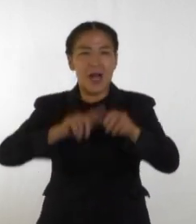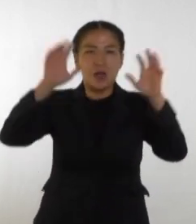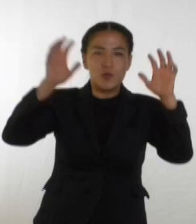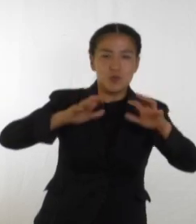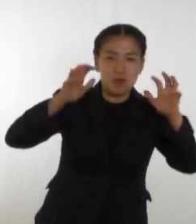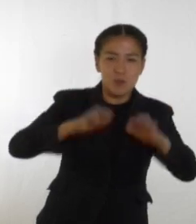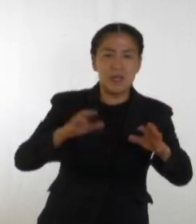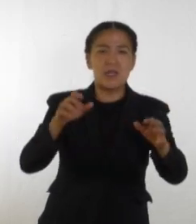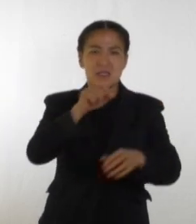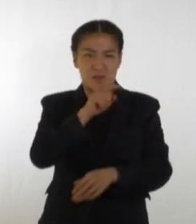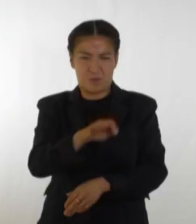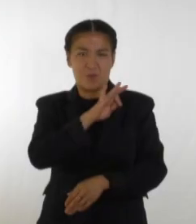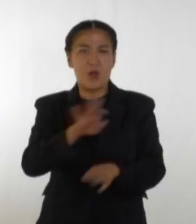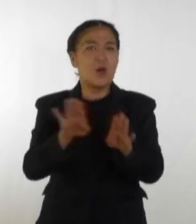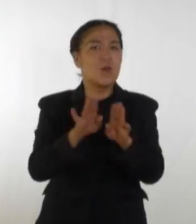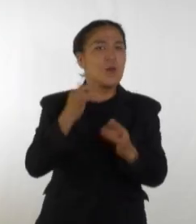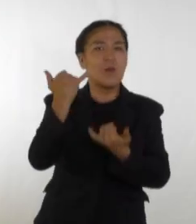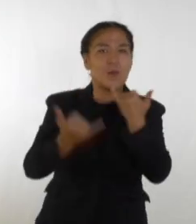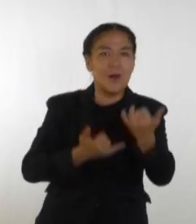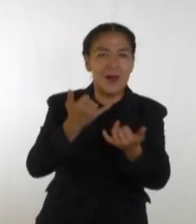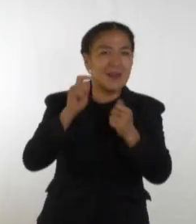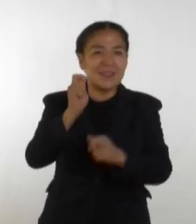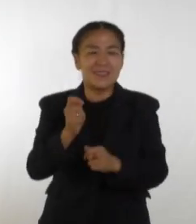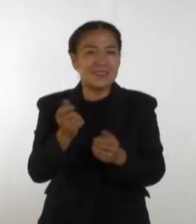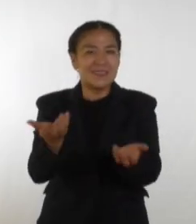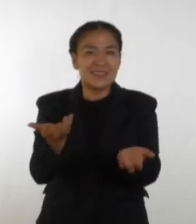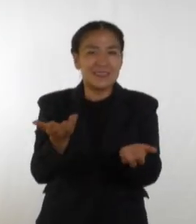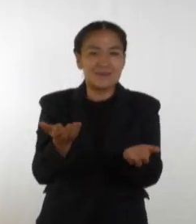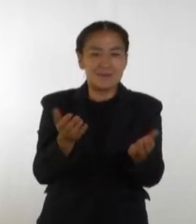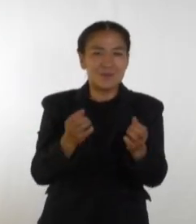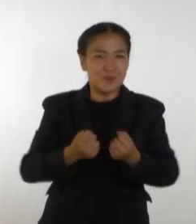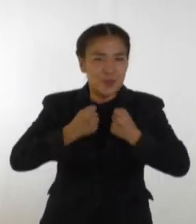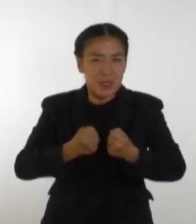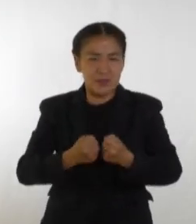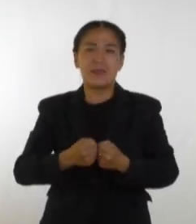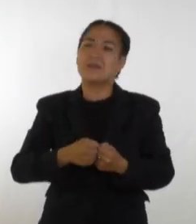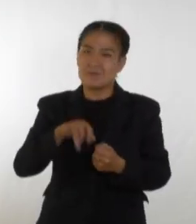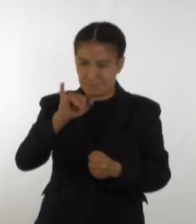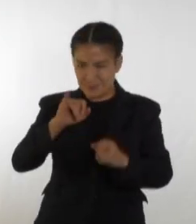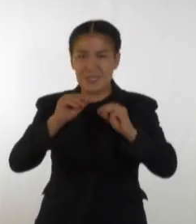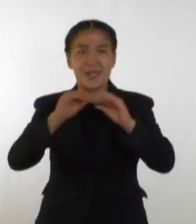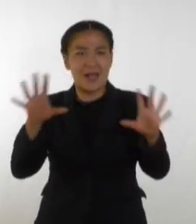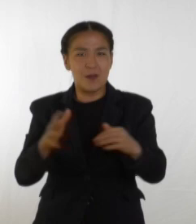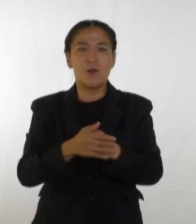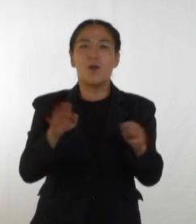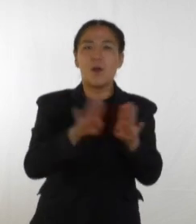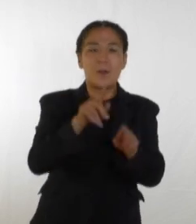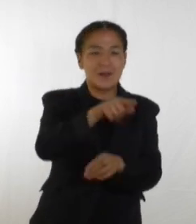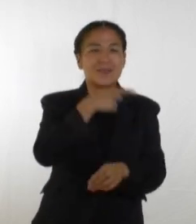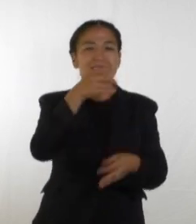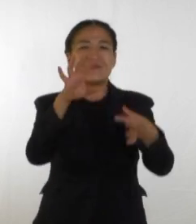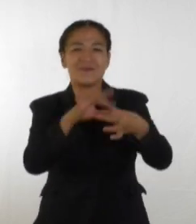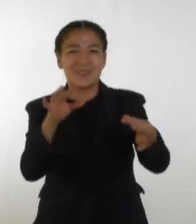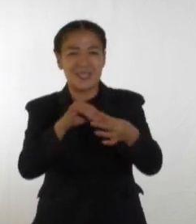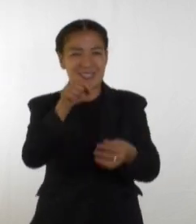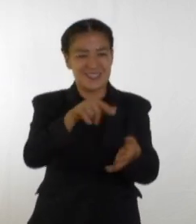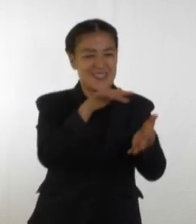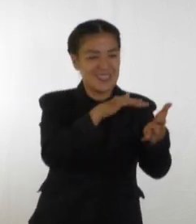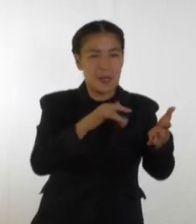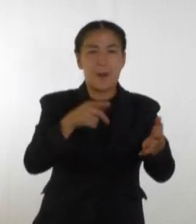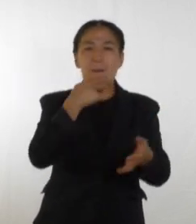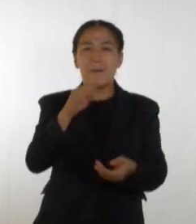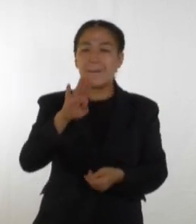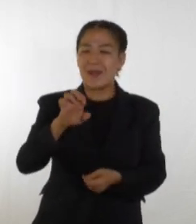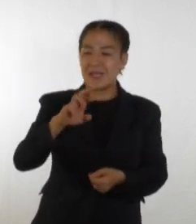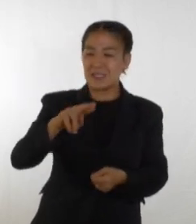pudiera jugar con dados cargados? Claro, claro. De hecho, antes de Bernoulli, que te he dicho que escribió este